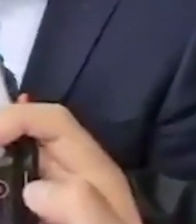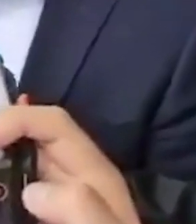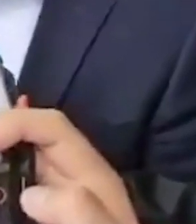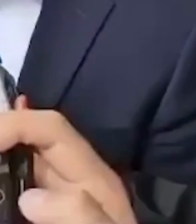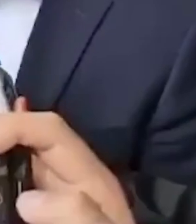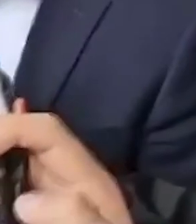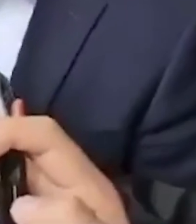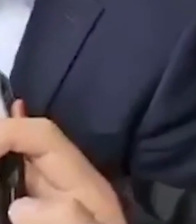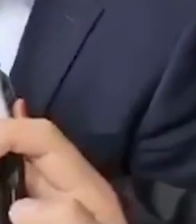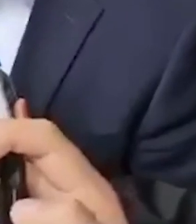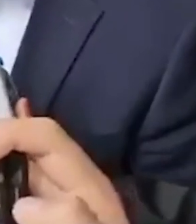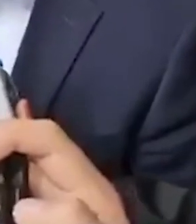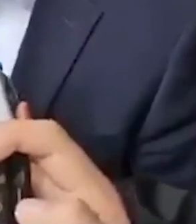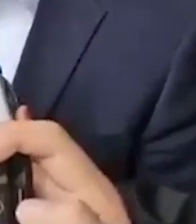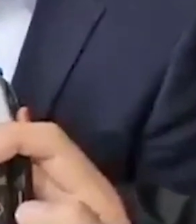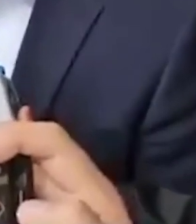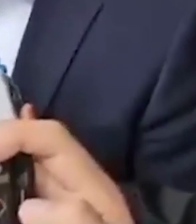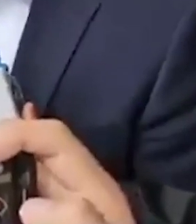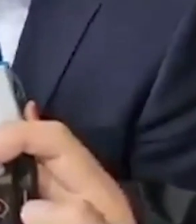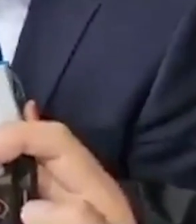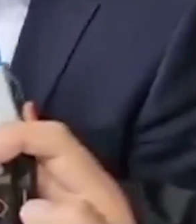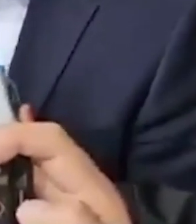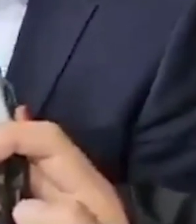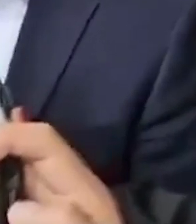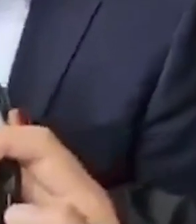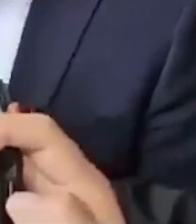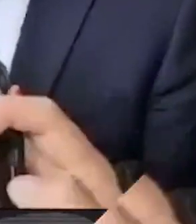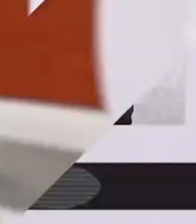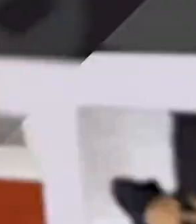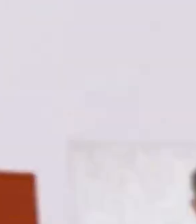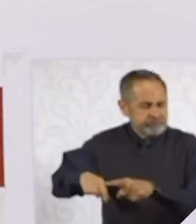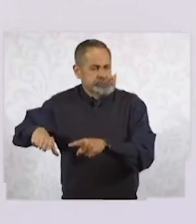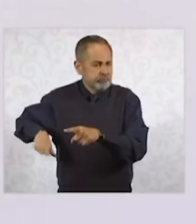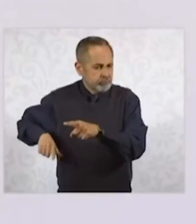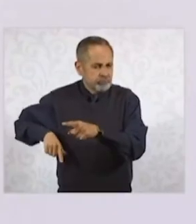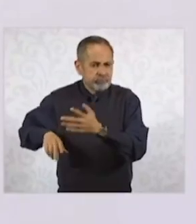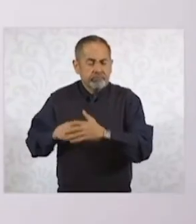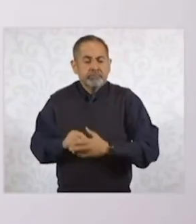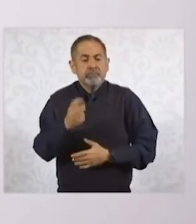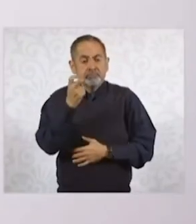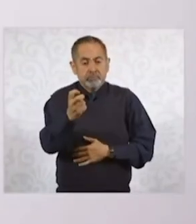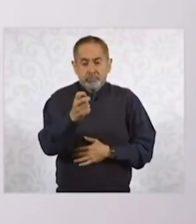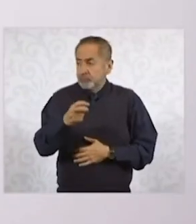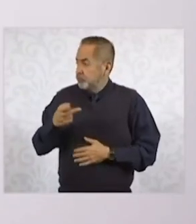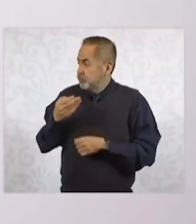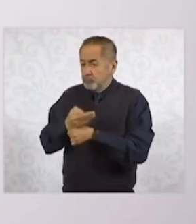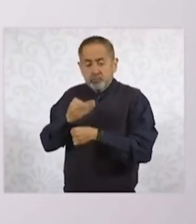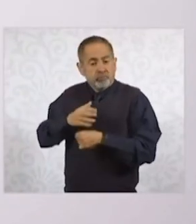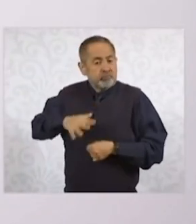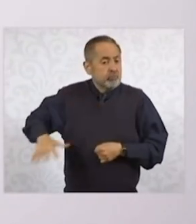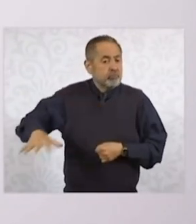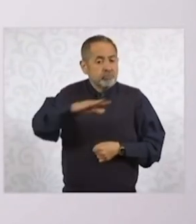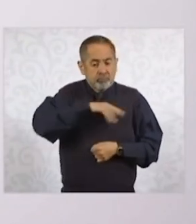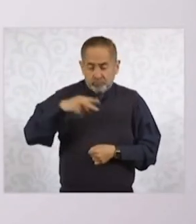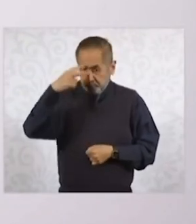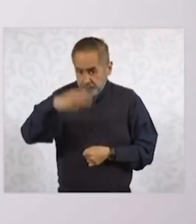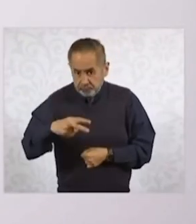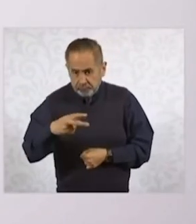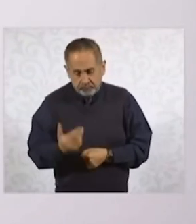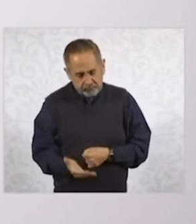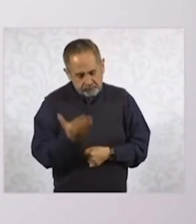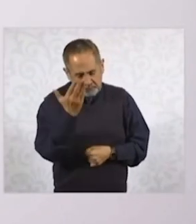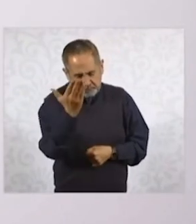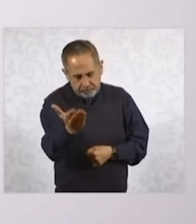Sheinbaum, quien pensó en ella para ese día tan especial. El mismo día que el Estado mexicano ofreció